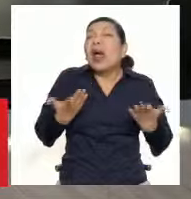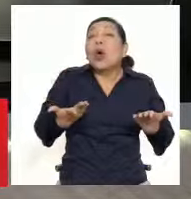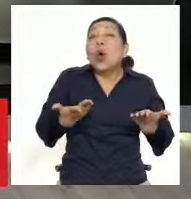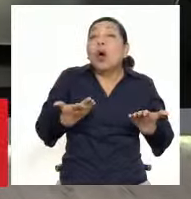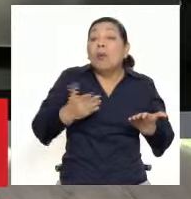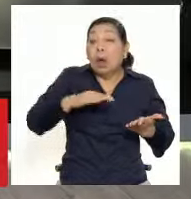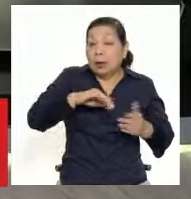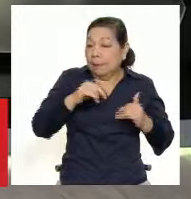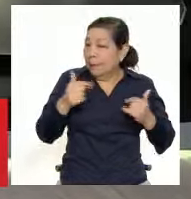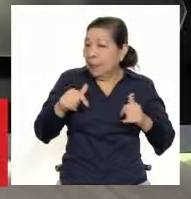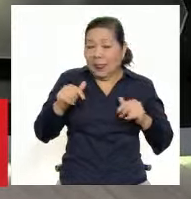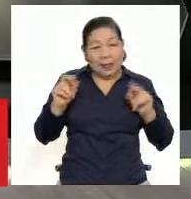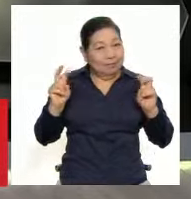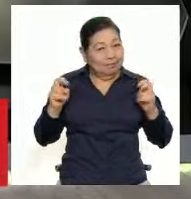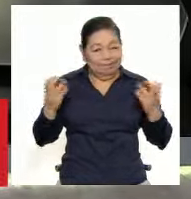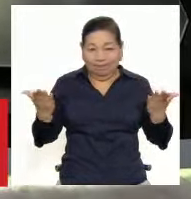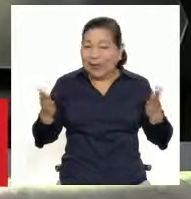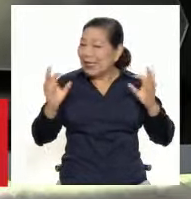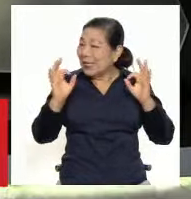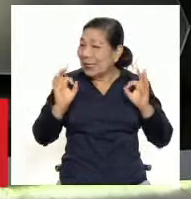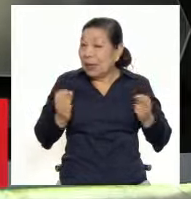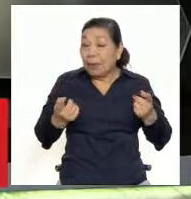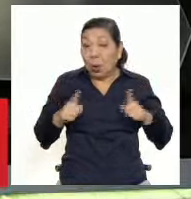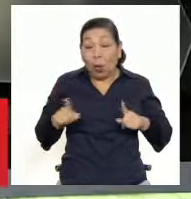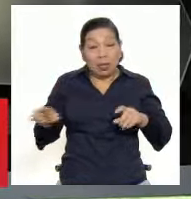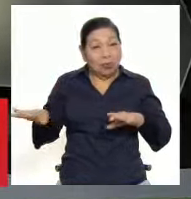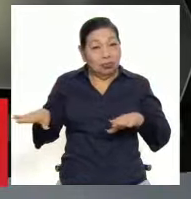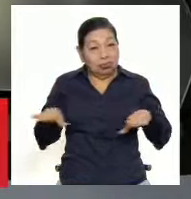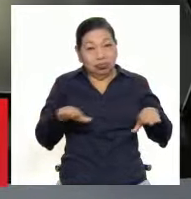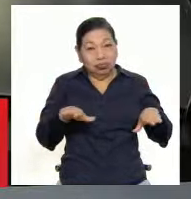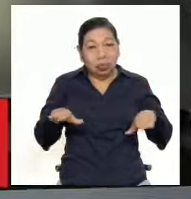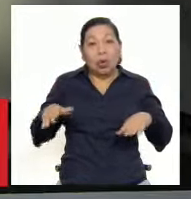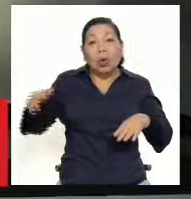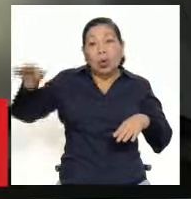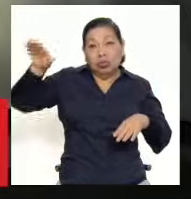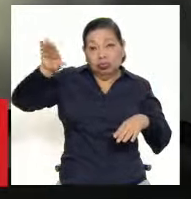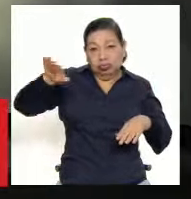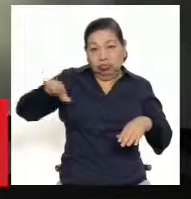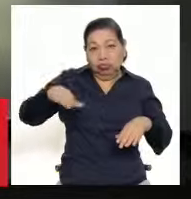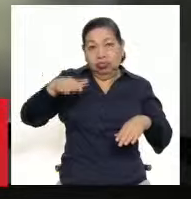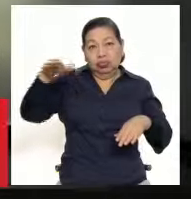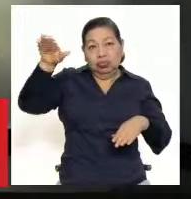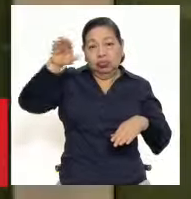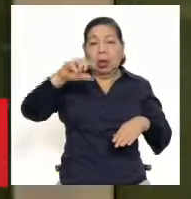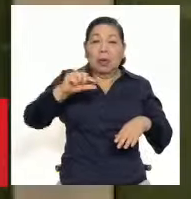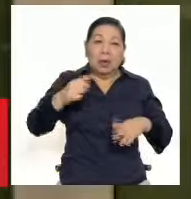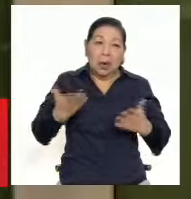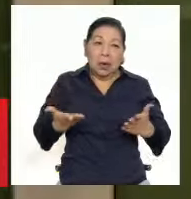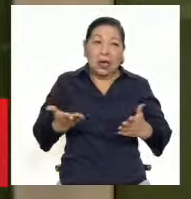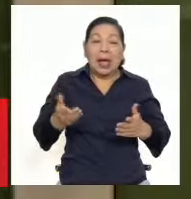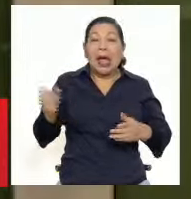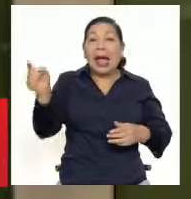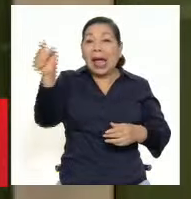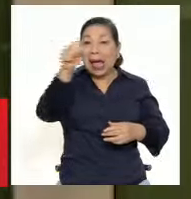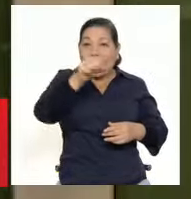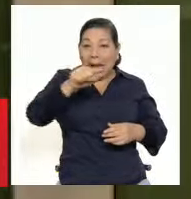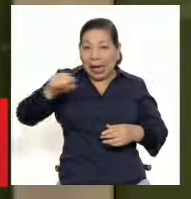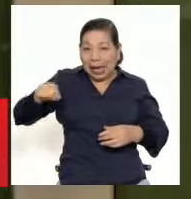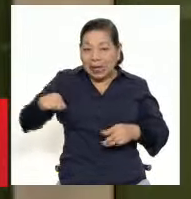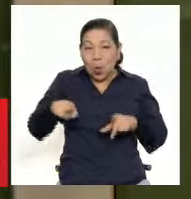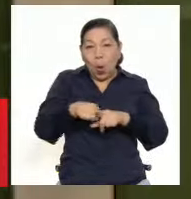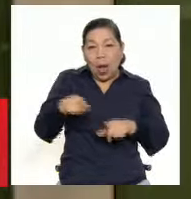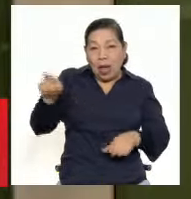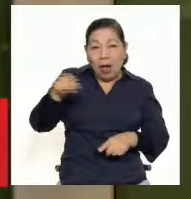de ondas es? No, el tema es, siempre cuando ocurre un sismo sale un grupo de ondas que nosotros llamamos ondas P, luego la onda S, que es la que sacude con